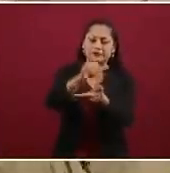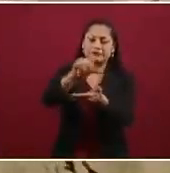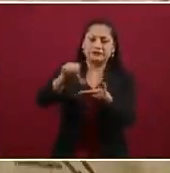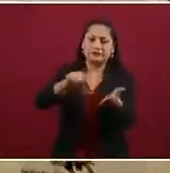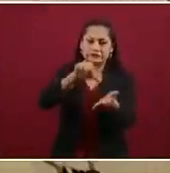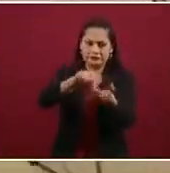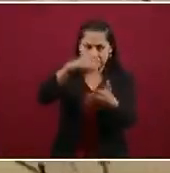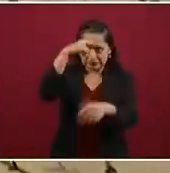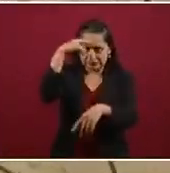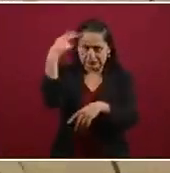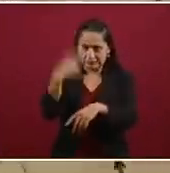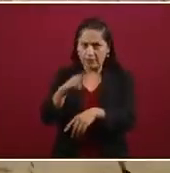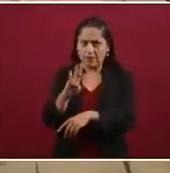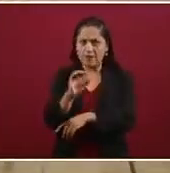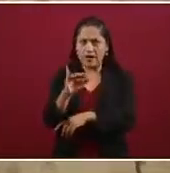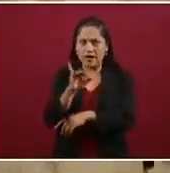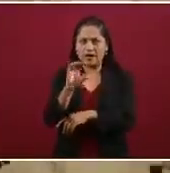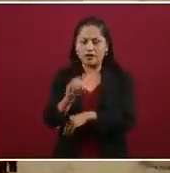destruyendo el eje de esta estructura,